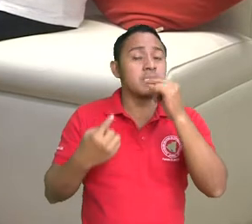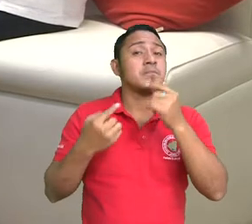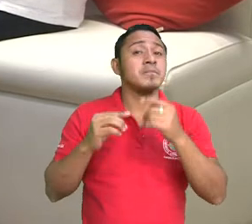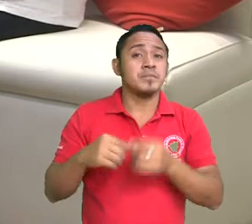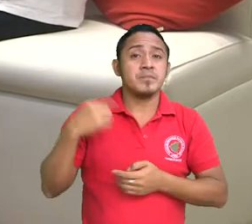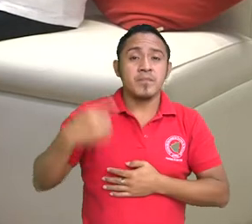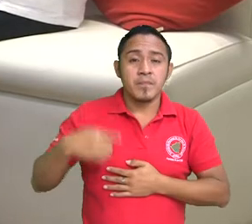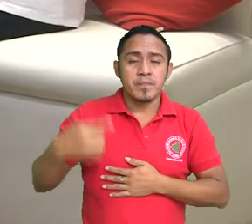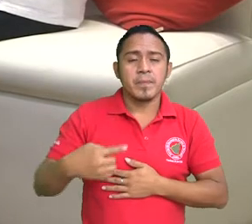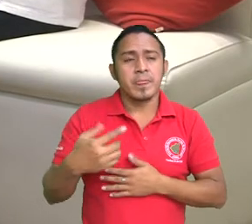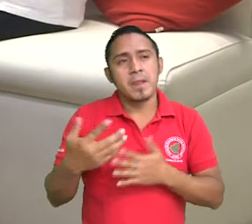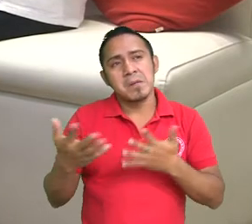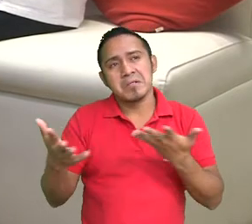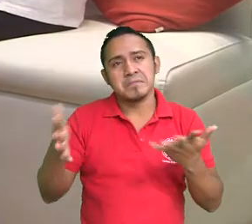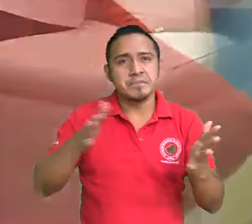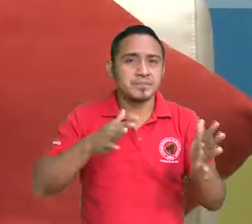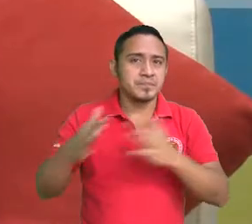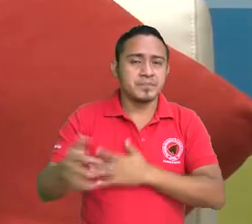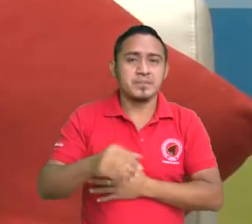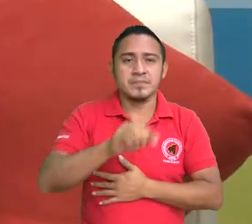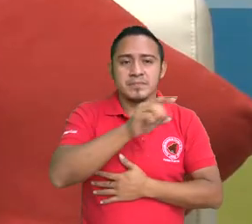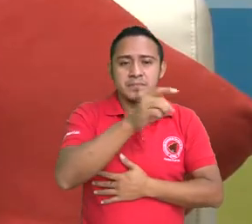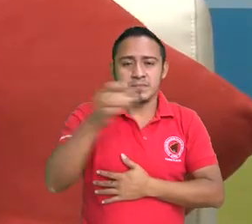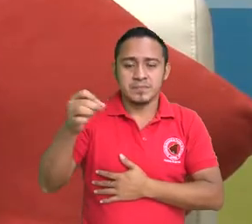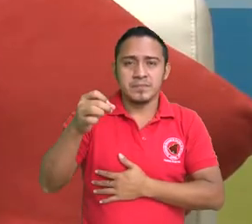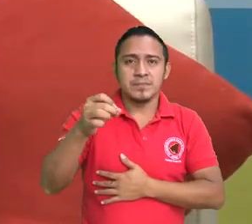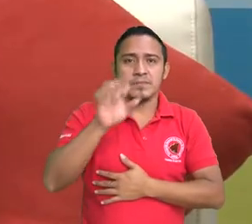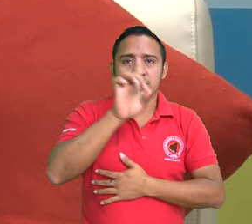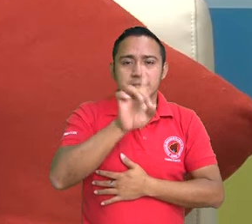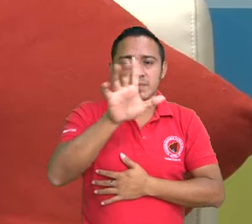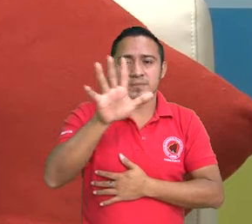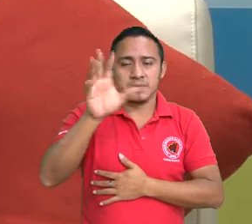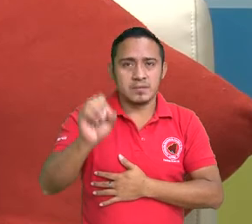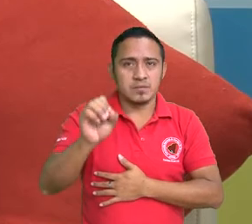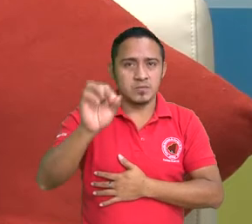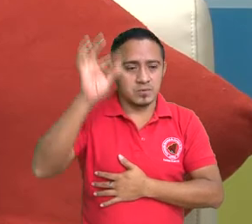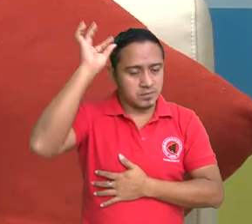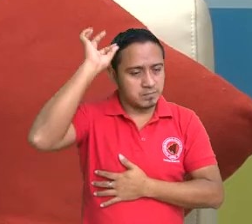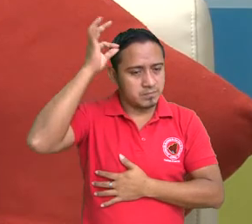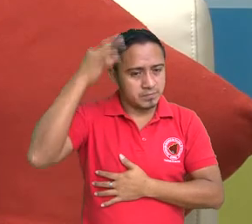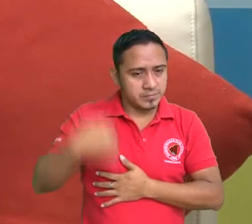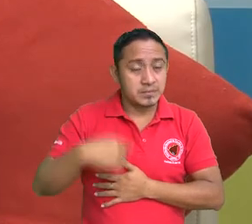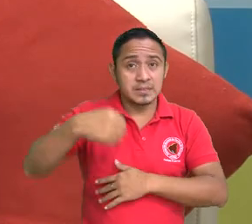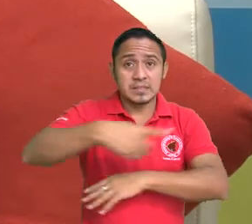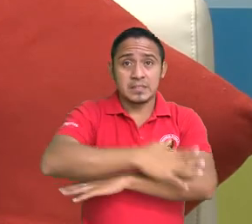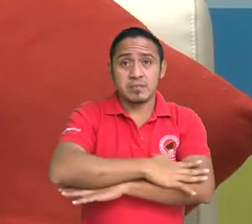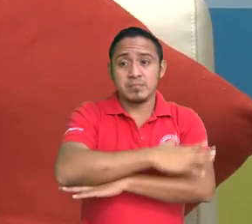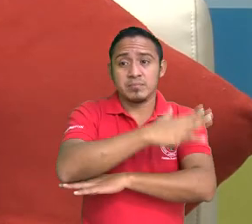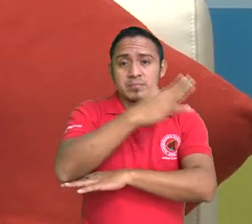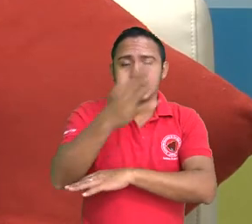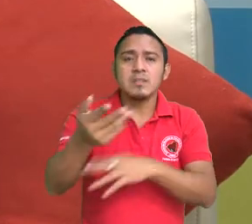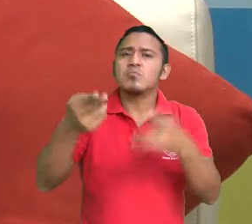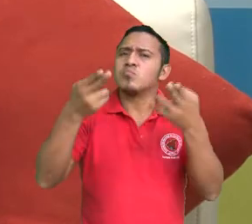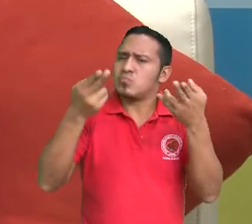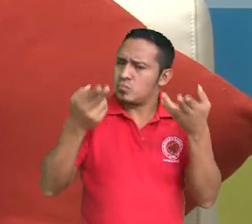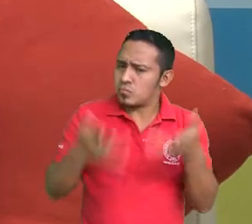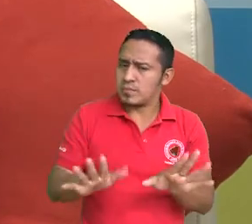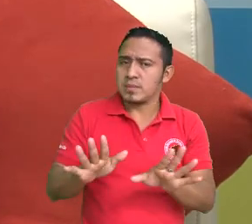Diario aproximadamente se caen entre 100 y 150 pelos al día y esto se considera